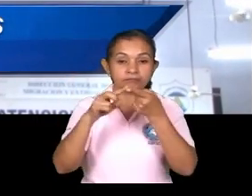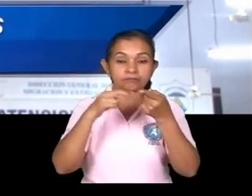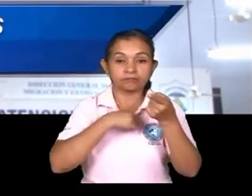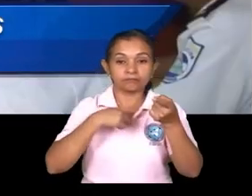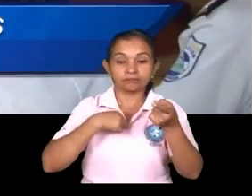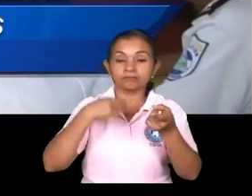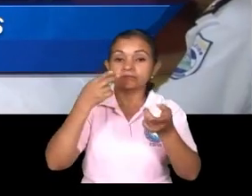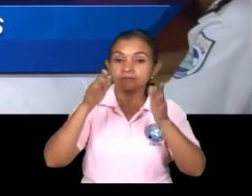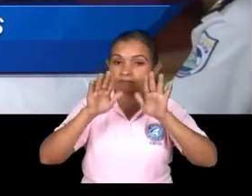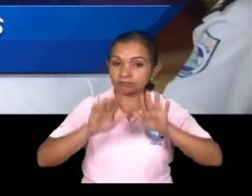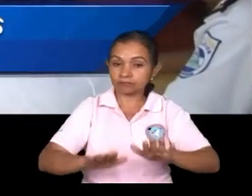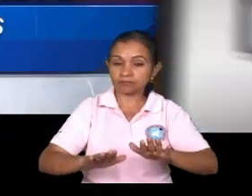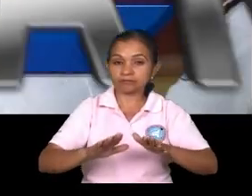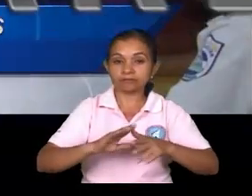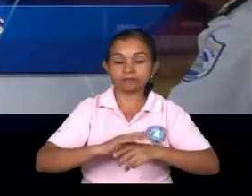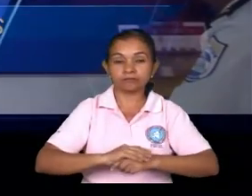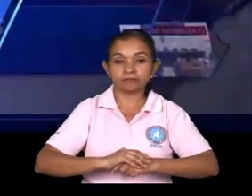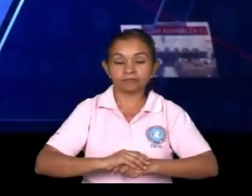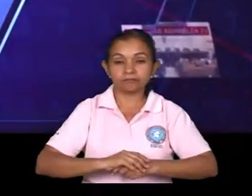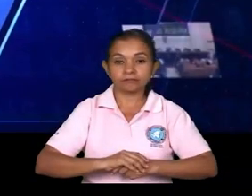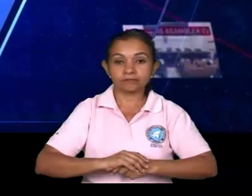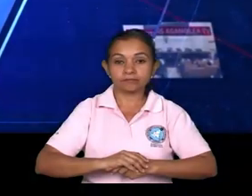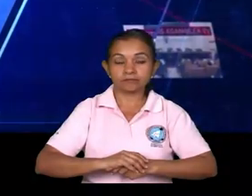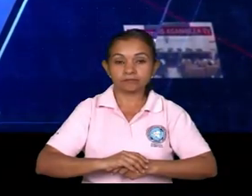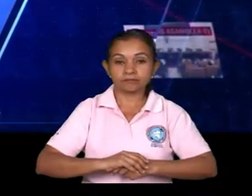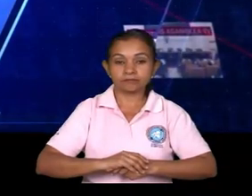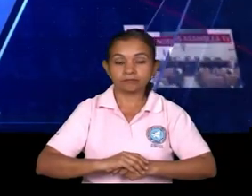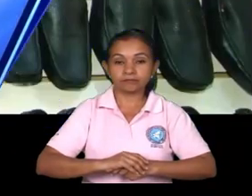prórrogas de estancias.